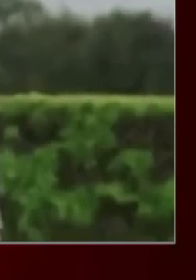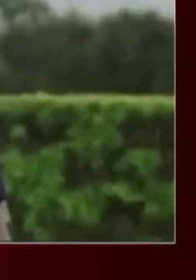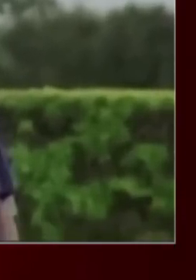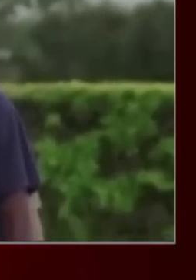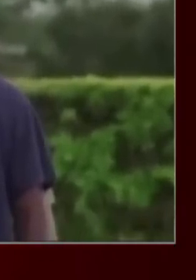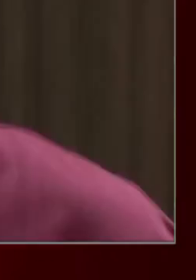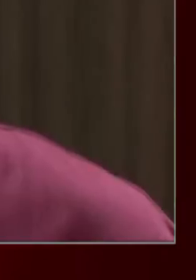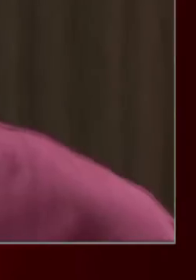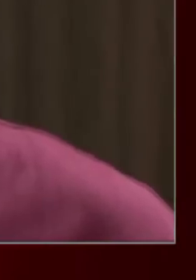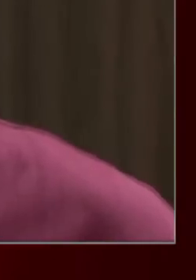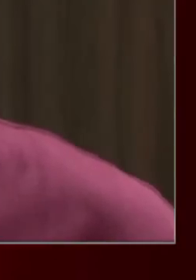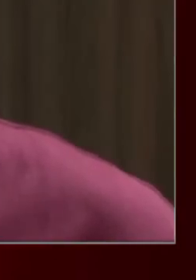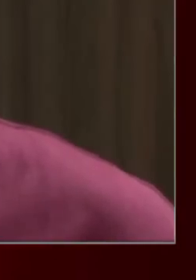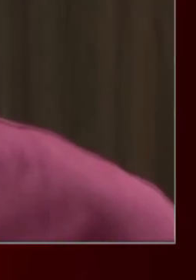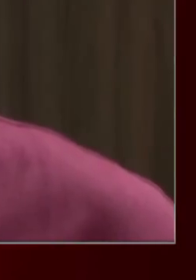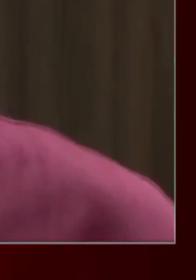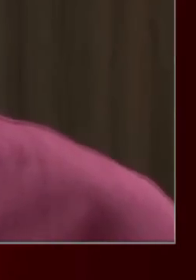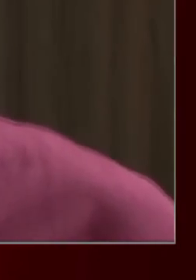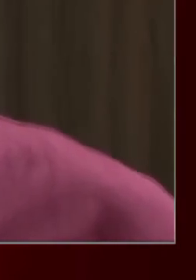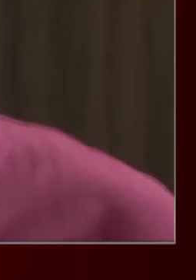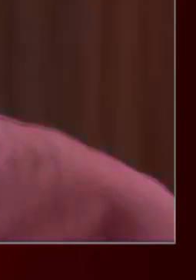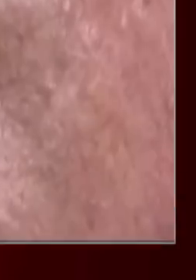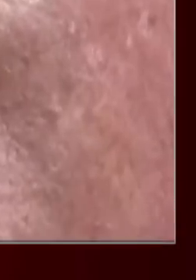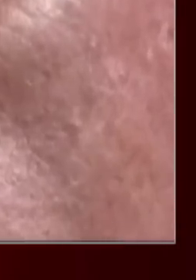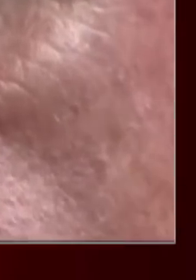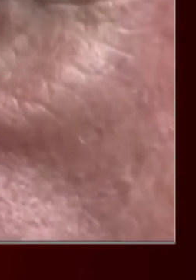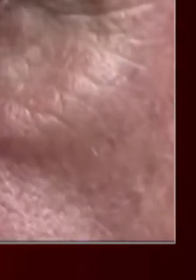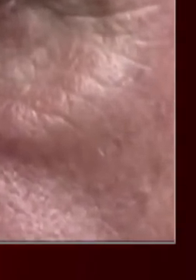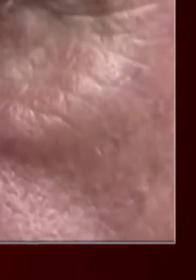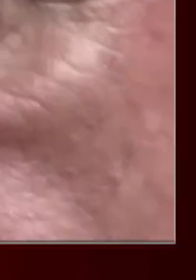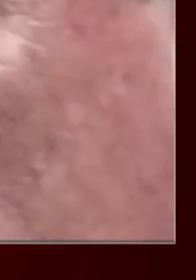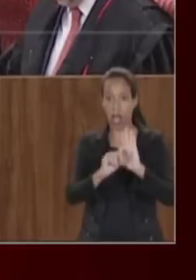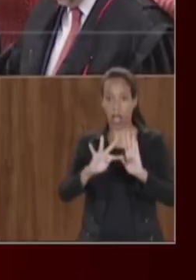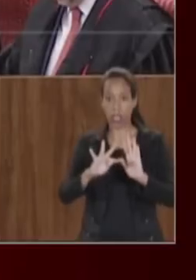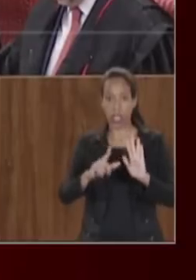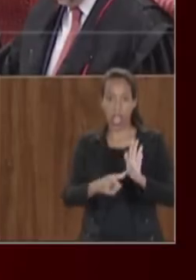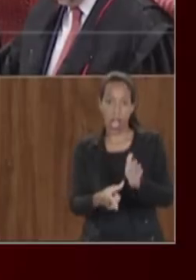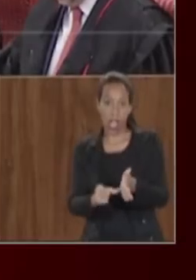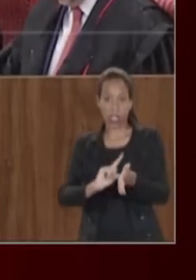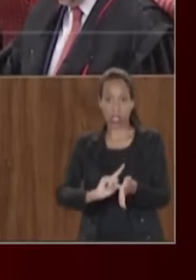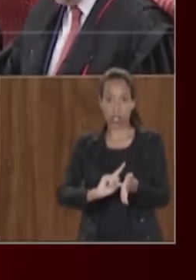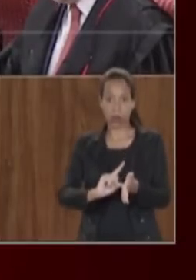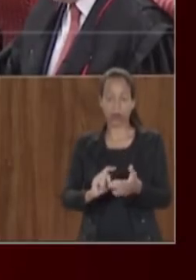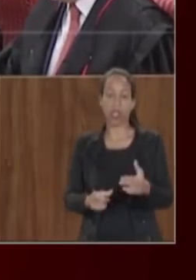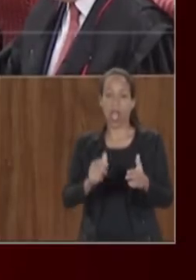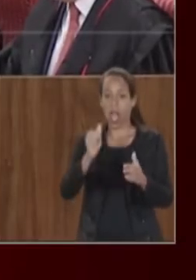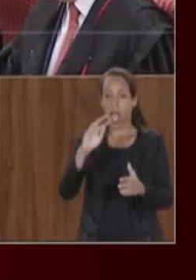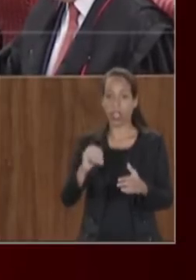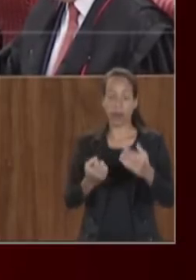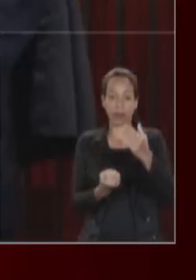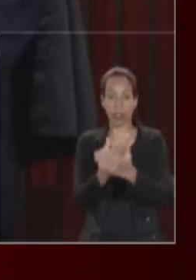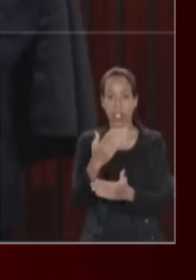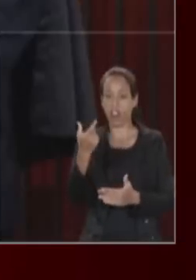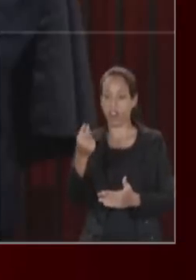parece interesante ahí. Por lo pronto ya se empieza a hablar de Tarcísio de Freitas, que es el gobernador de San Pablo, y de la propia compañera de Bolsonaro,